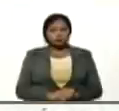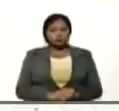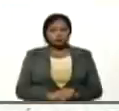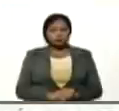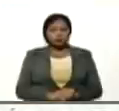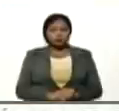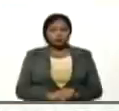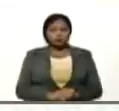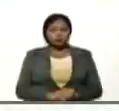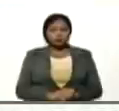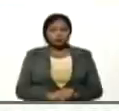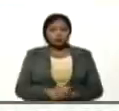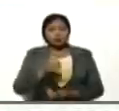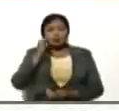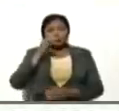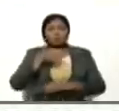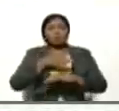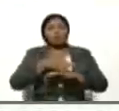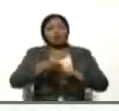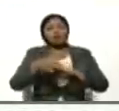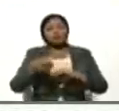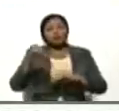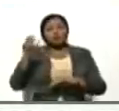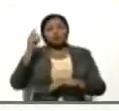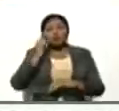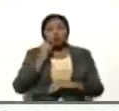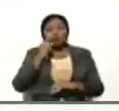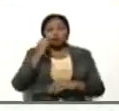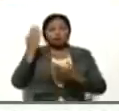Yaracuy, Municipio Sucre, Luis Duque.